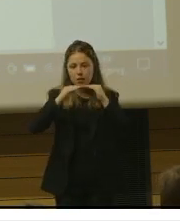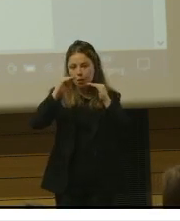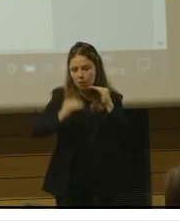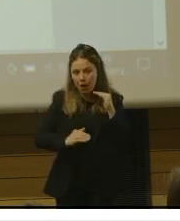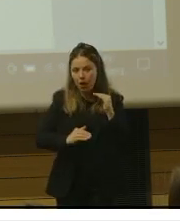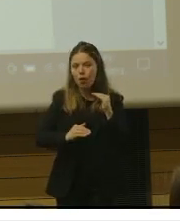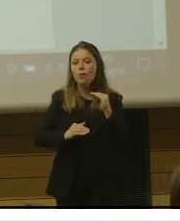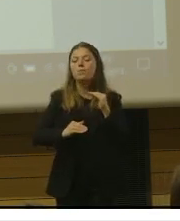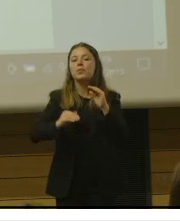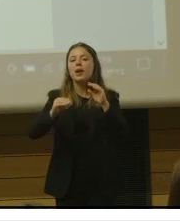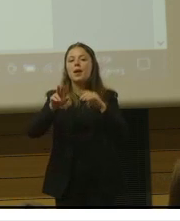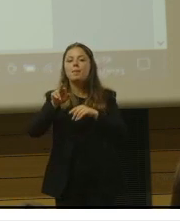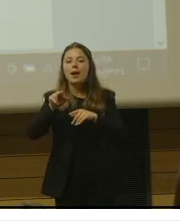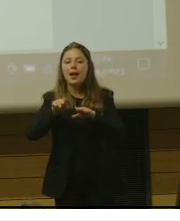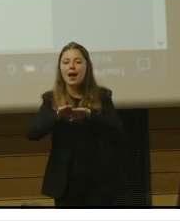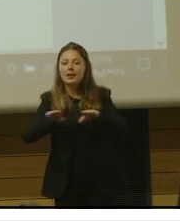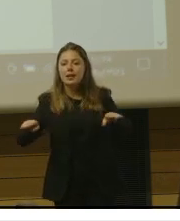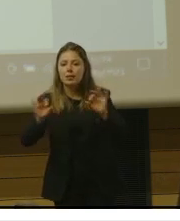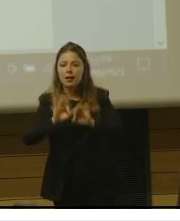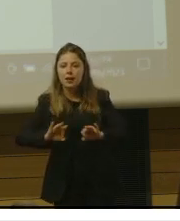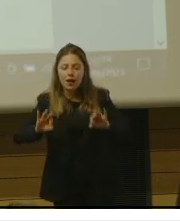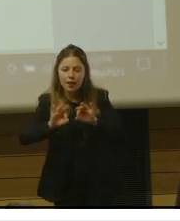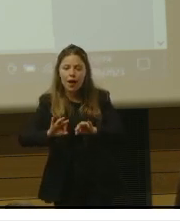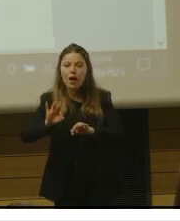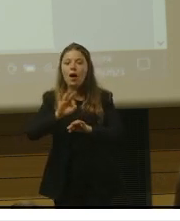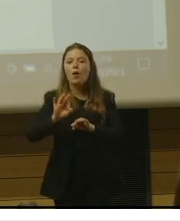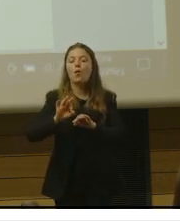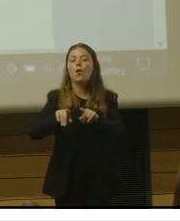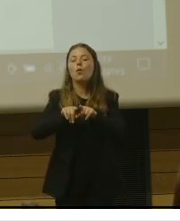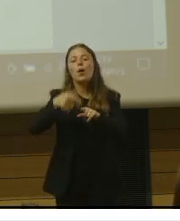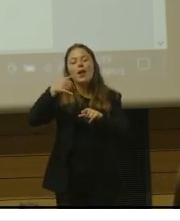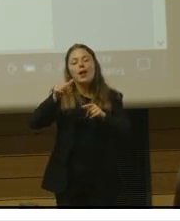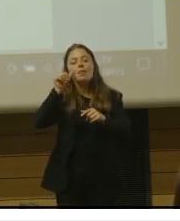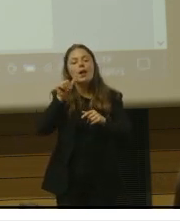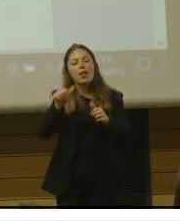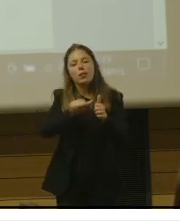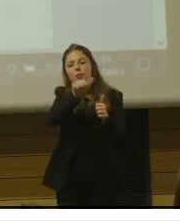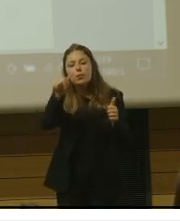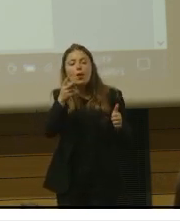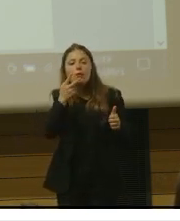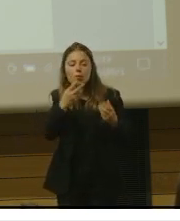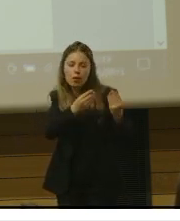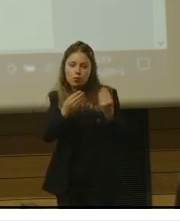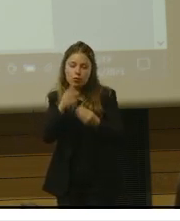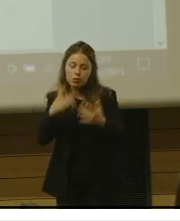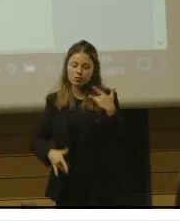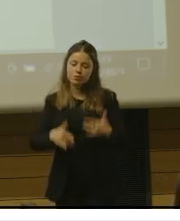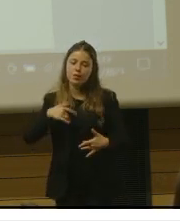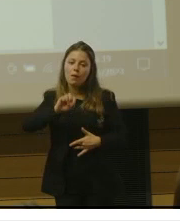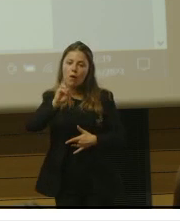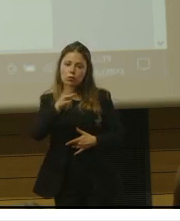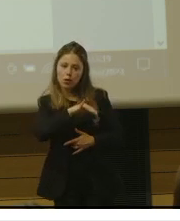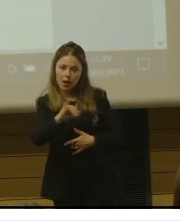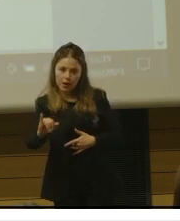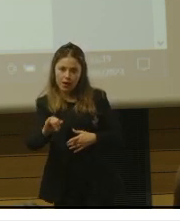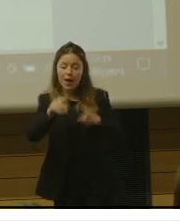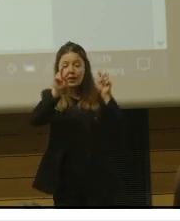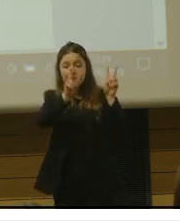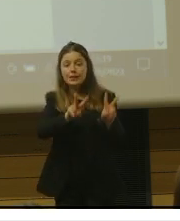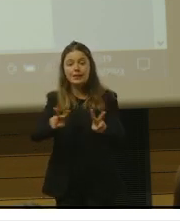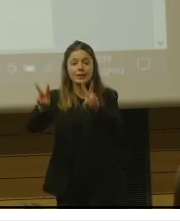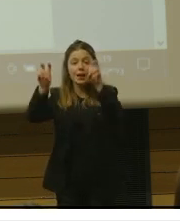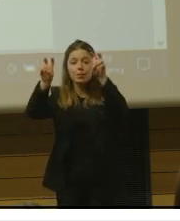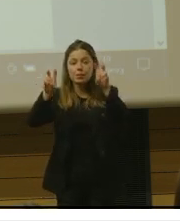pareja estable, convivencia con otros fumadores, consumo de más cigarrillos durante el embarazo y también la presencia de psicopatología, ¿no? Entonces, estas son cuestiones que vamos a